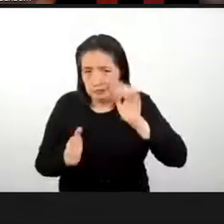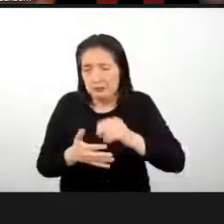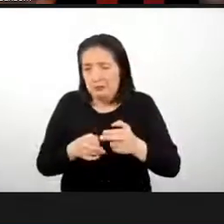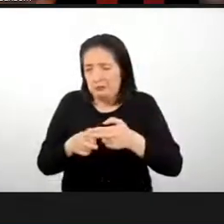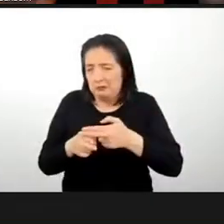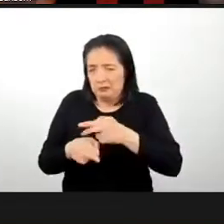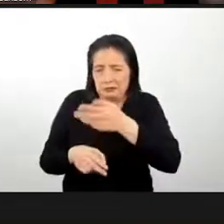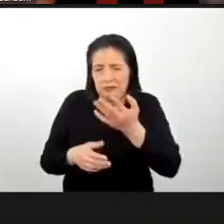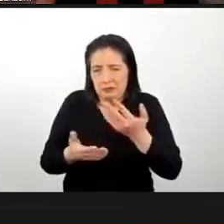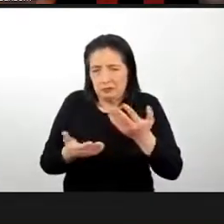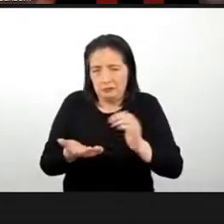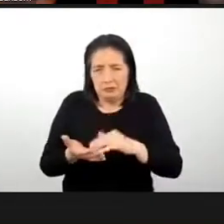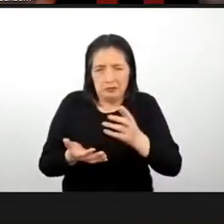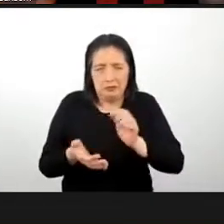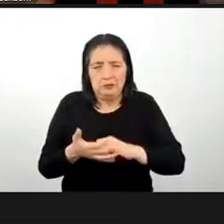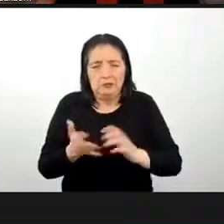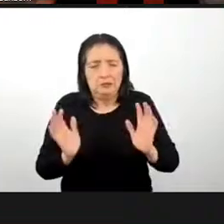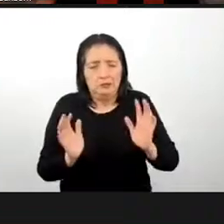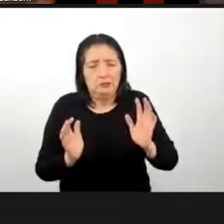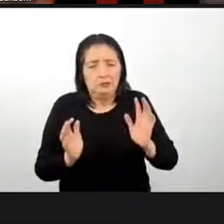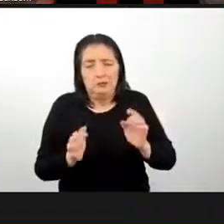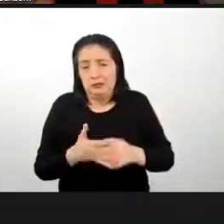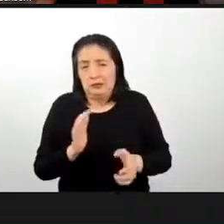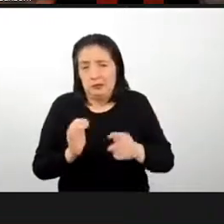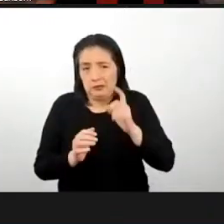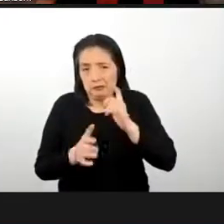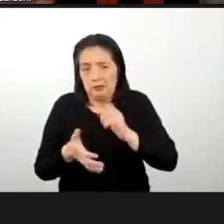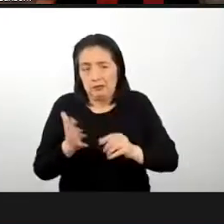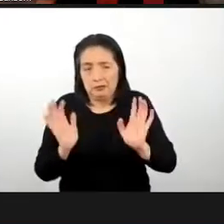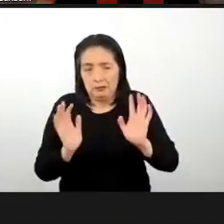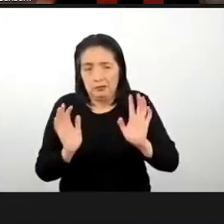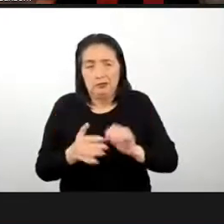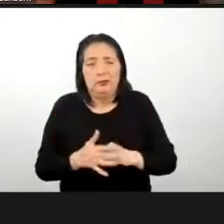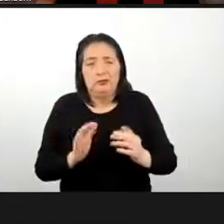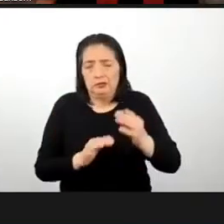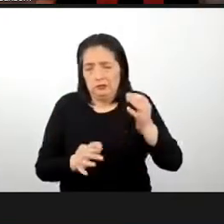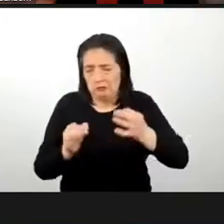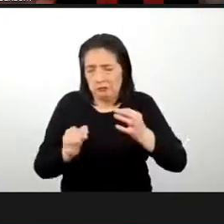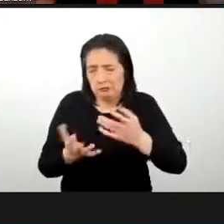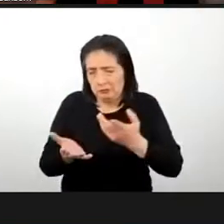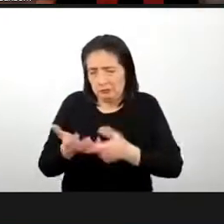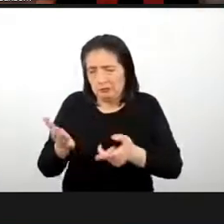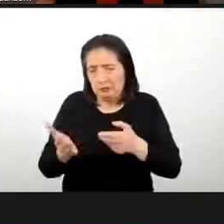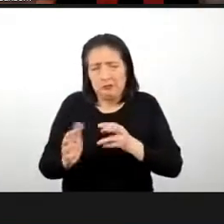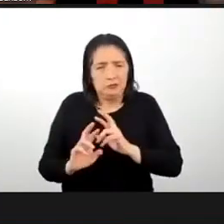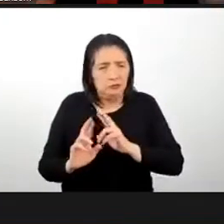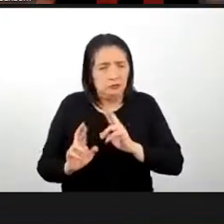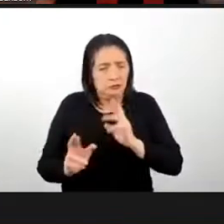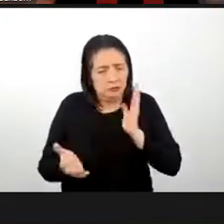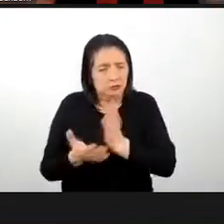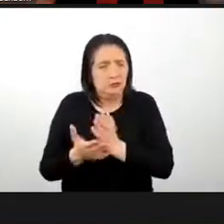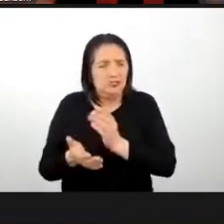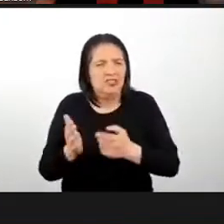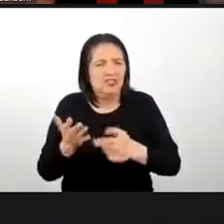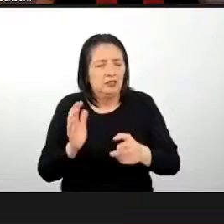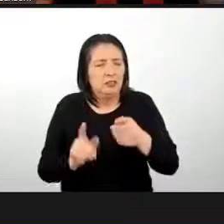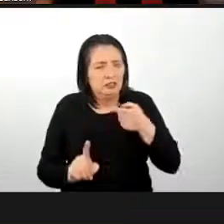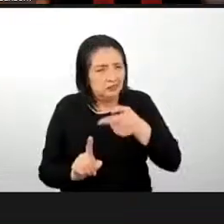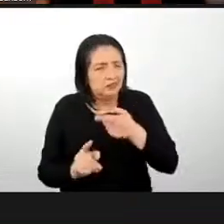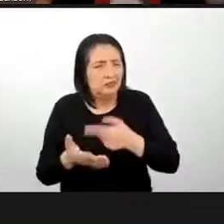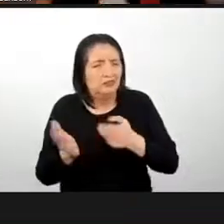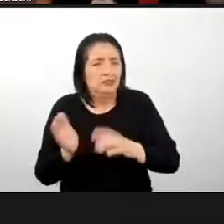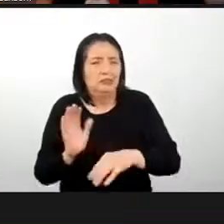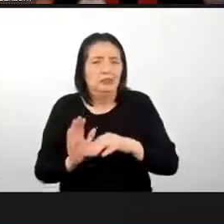sobre la transexualidad, ¿no? Y son sentencias, si se fijan, que inciden mucho en el fallo en las